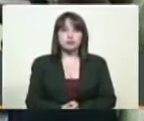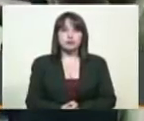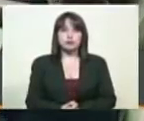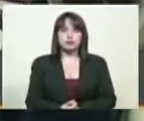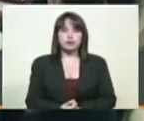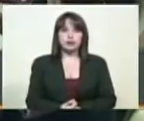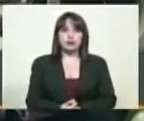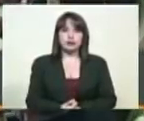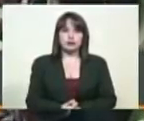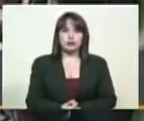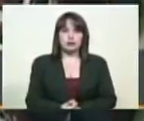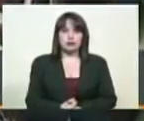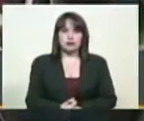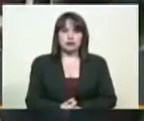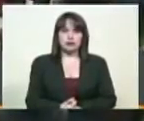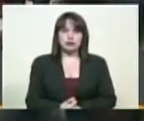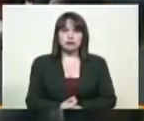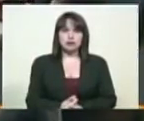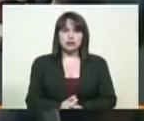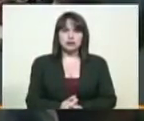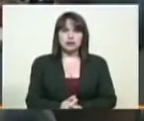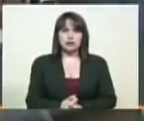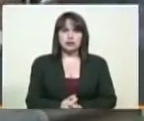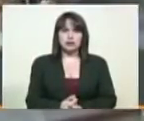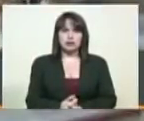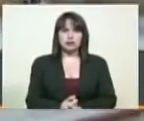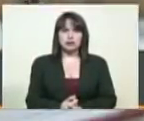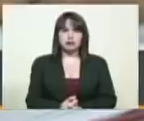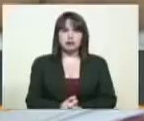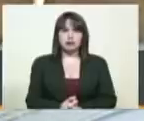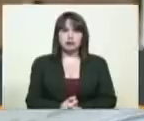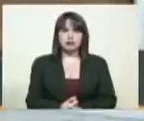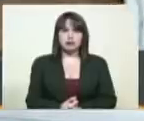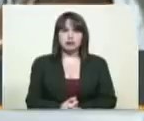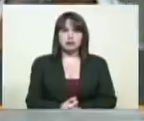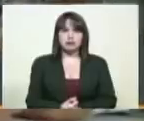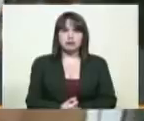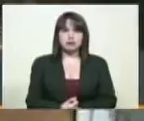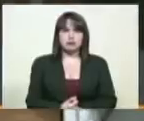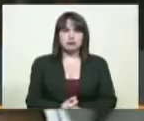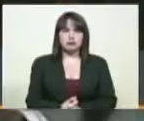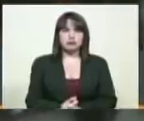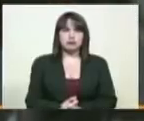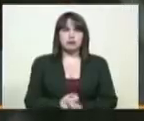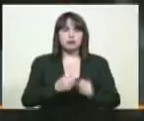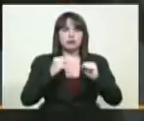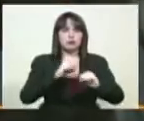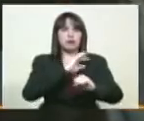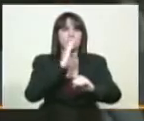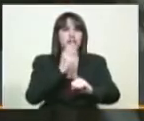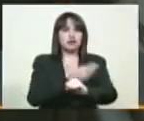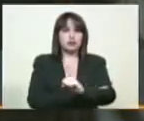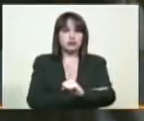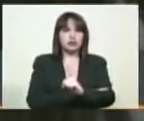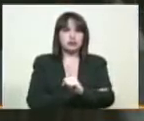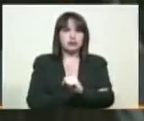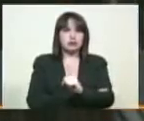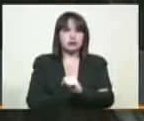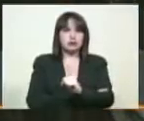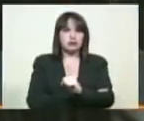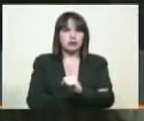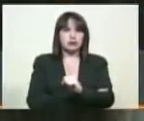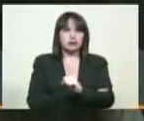del censo nacional del transporte va a surgir con más fuerza la gran misión